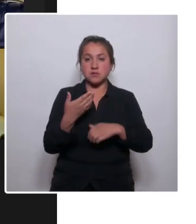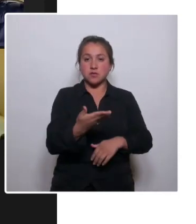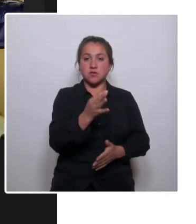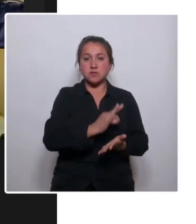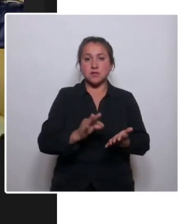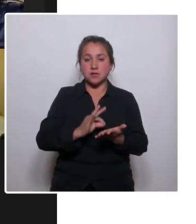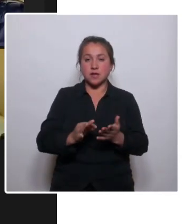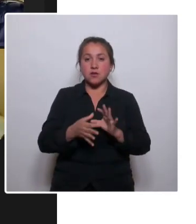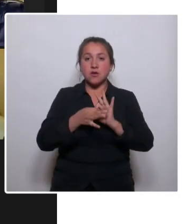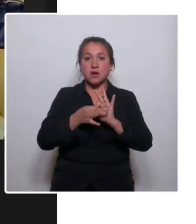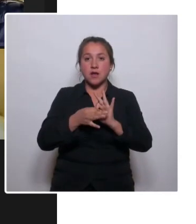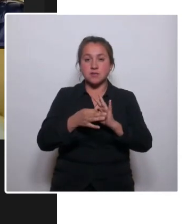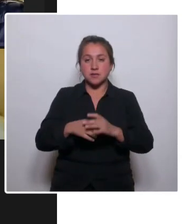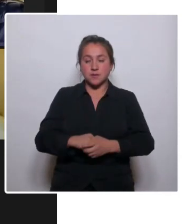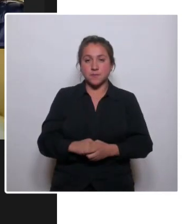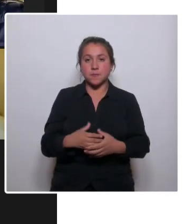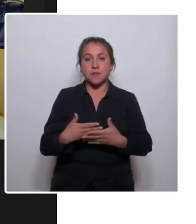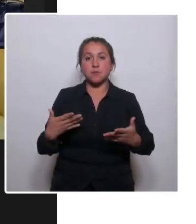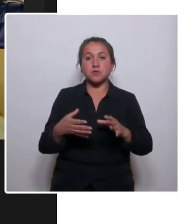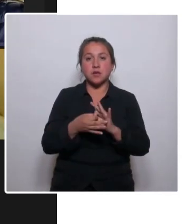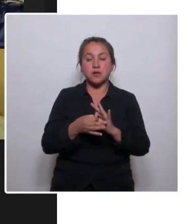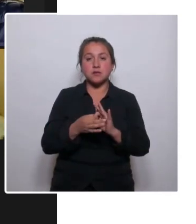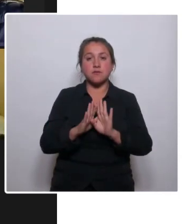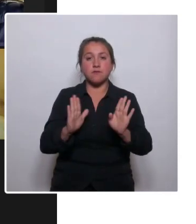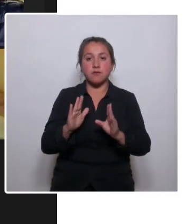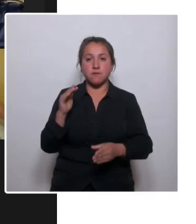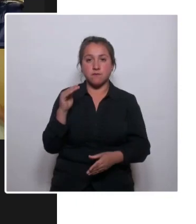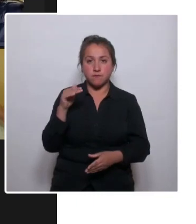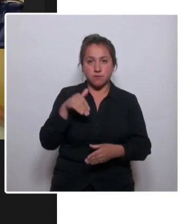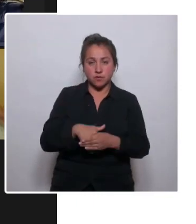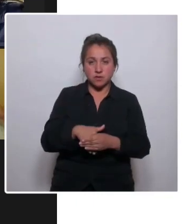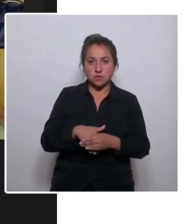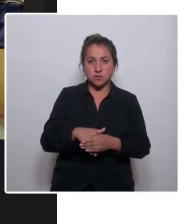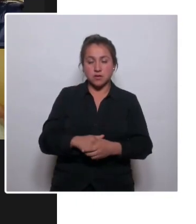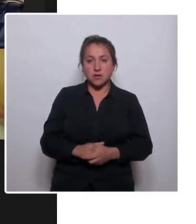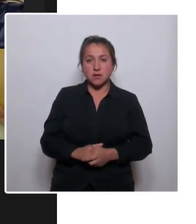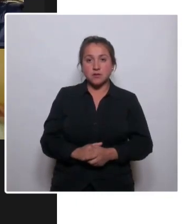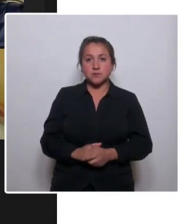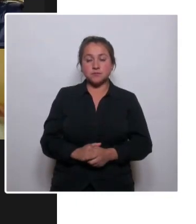Gracias. Muchas gracias. Terminada la votación.